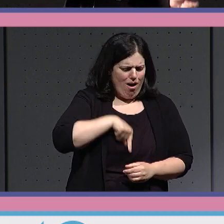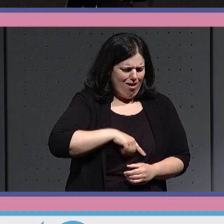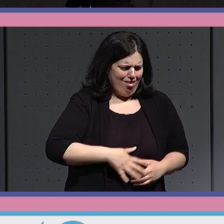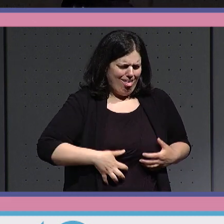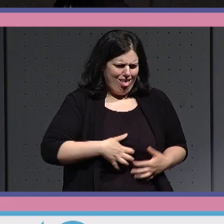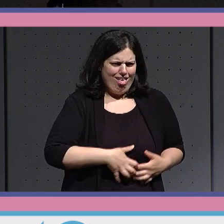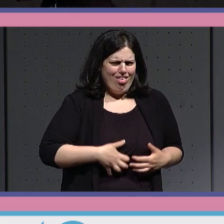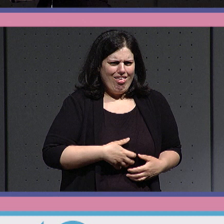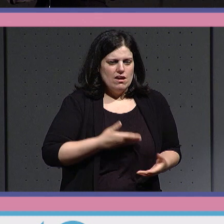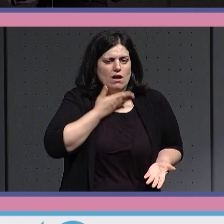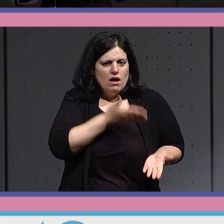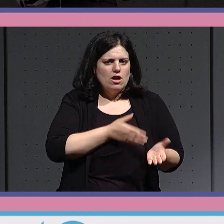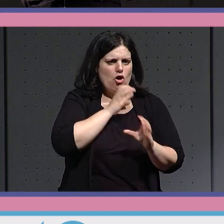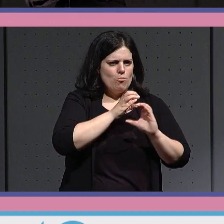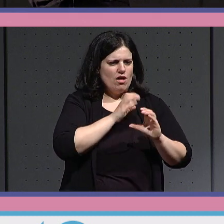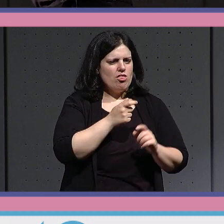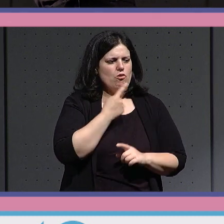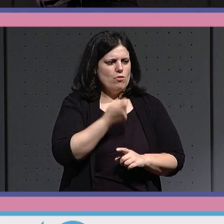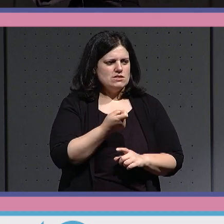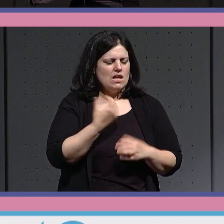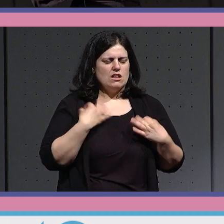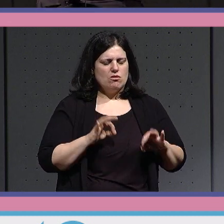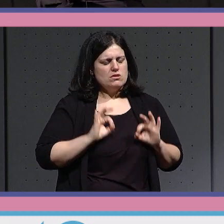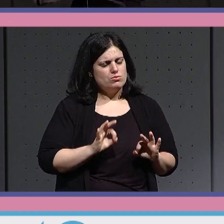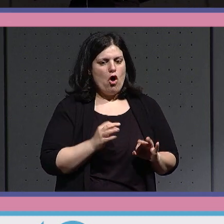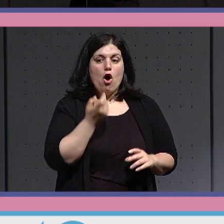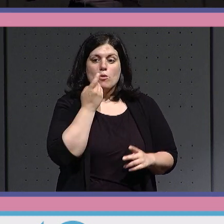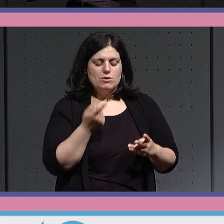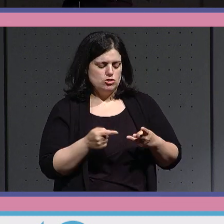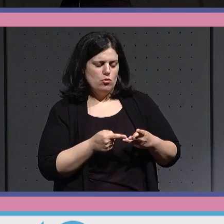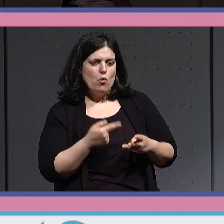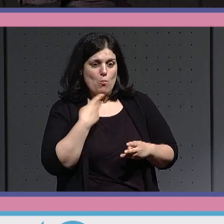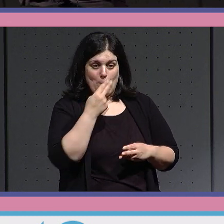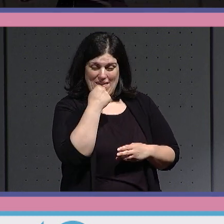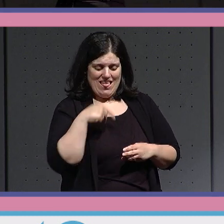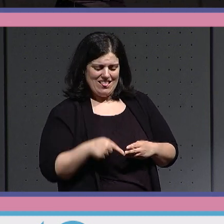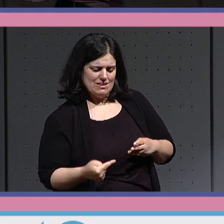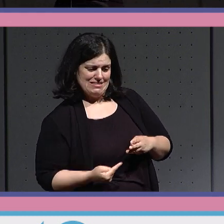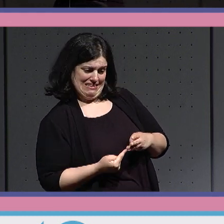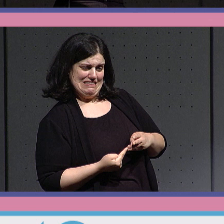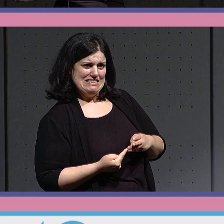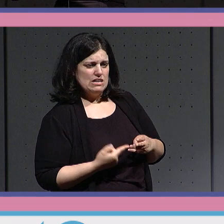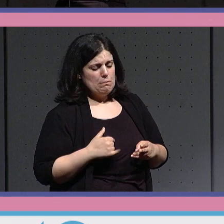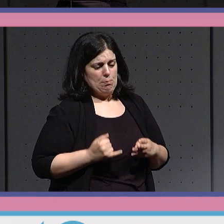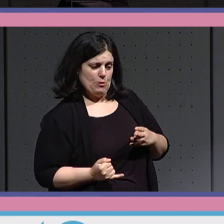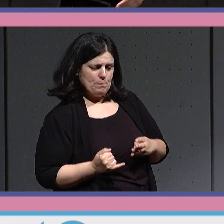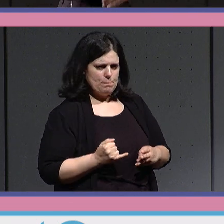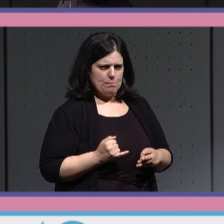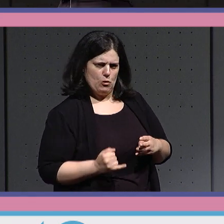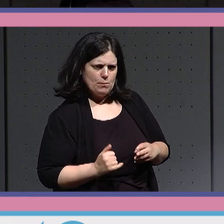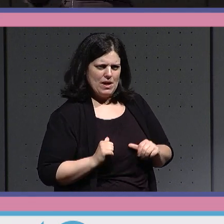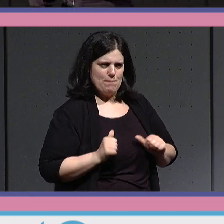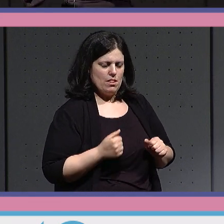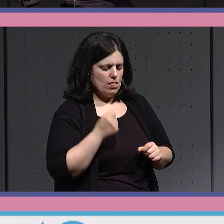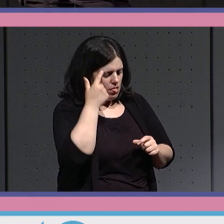clavaste una astilla en el dedo gordo del pie, empezaste a cojear, pero como ya tenías un comportamiento torpe no se notó mucho y hasta